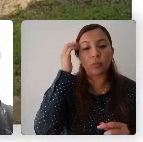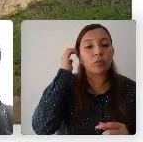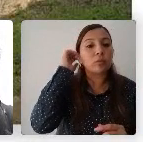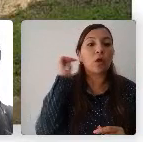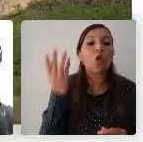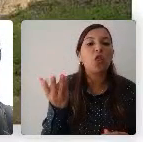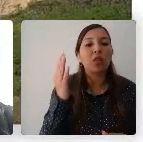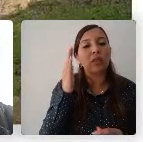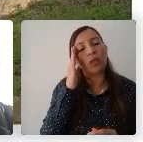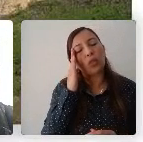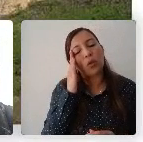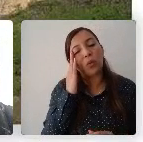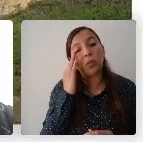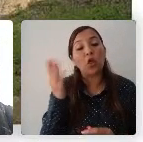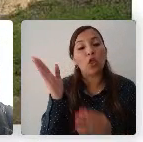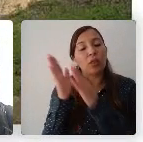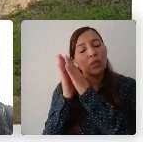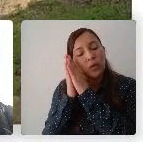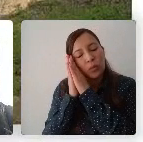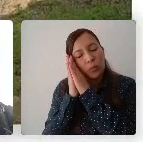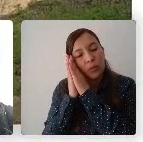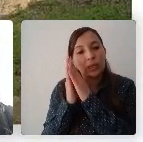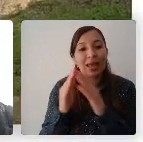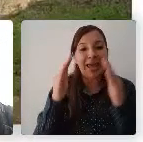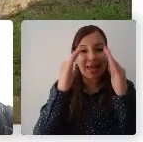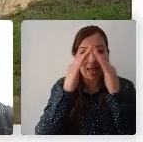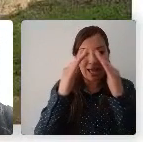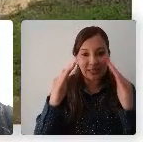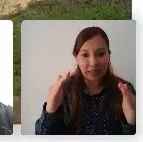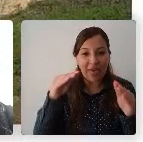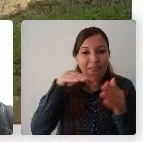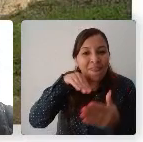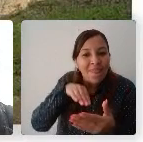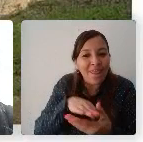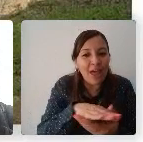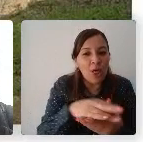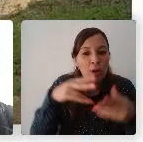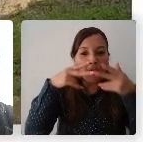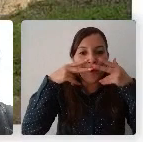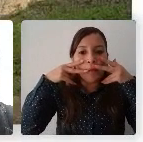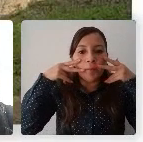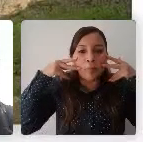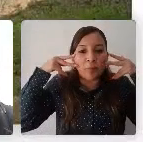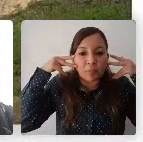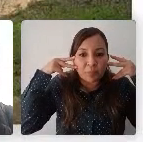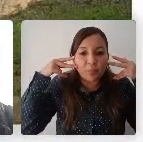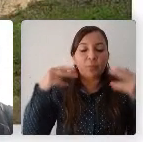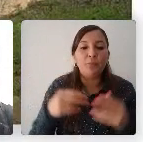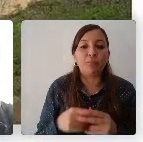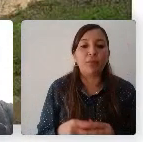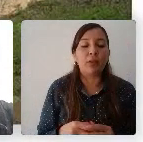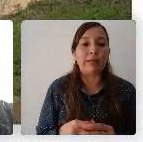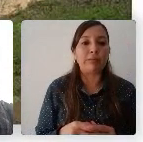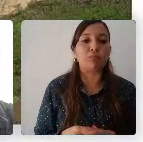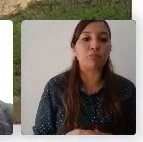interesantes servicios, alojamientos, lodges dentro del Pacaya, obviamente que está todo regulado por Cernam, por la jefatura de la